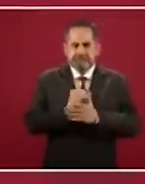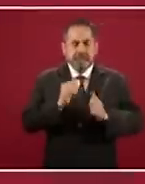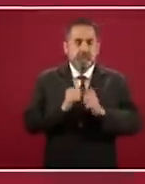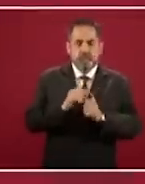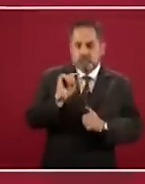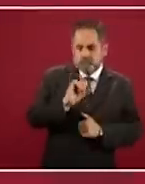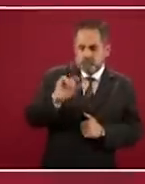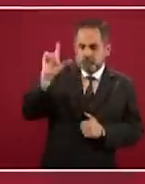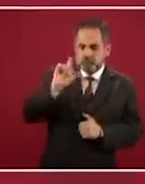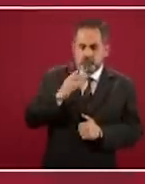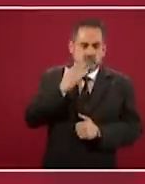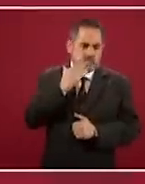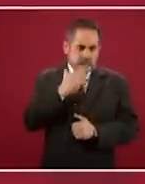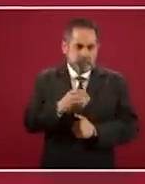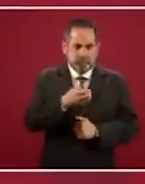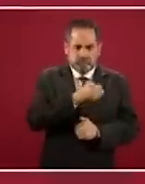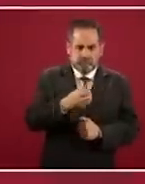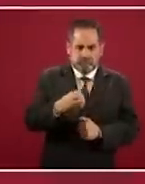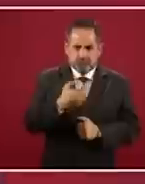profesionalismo,